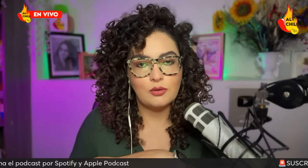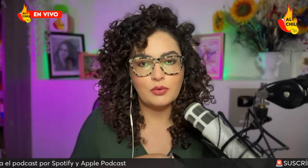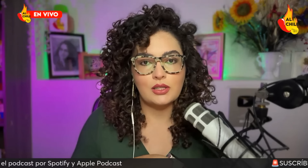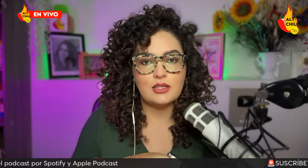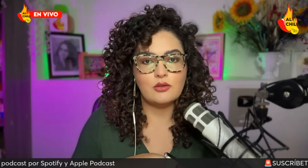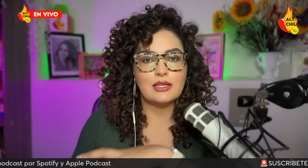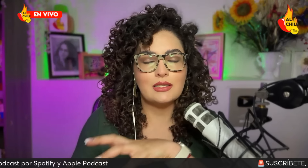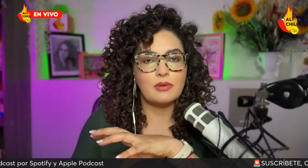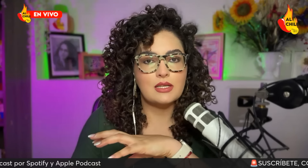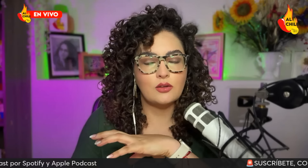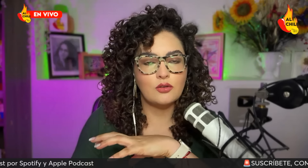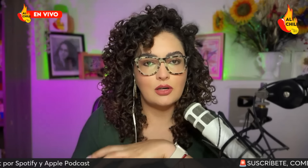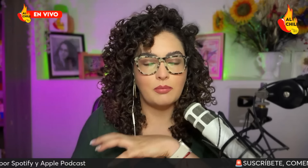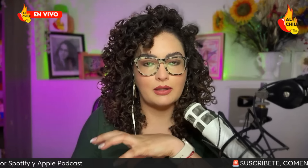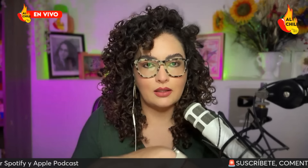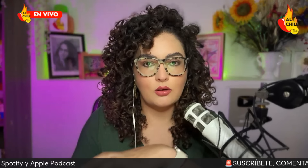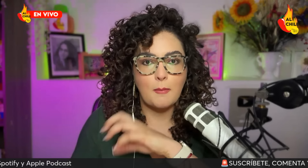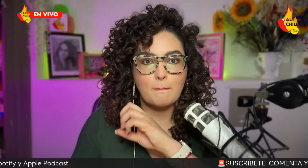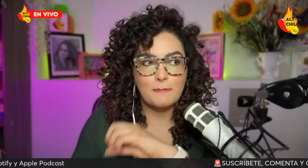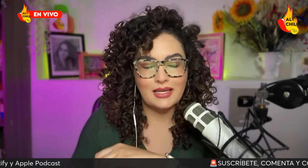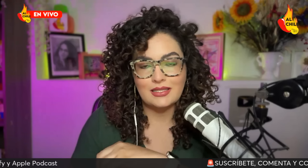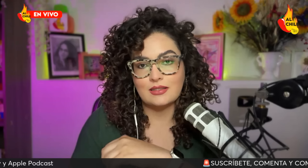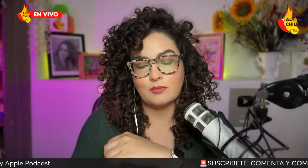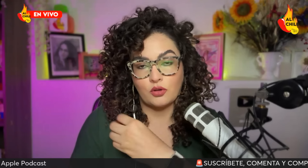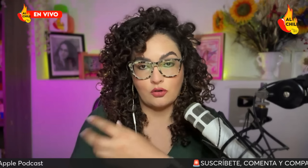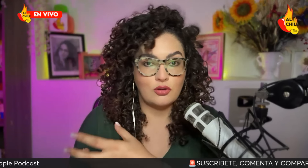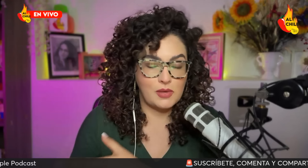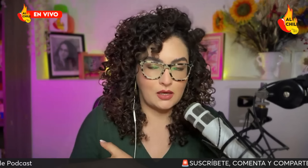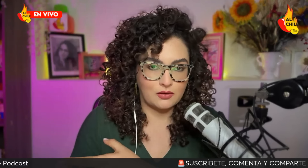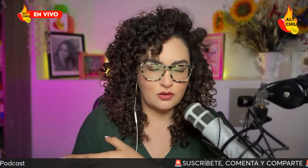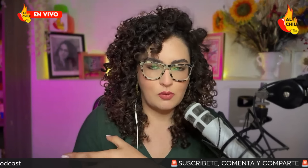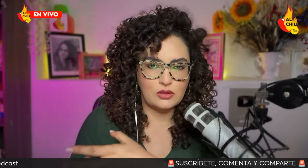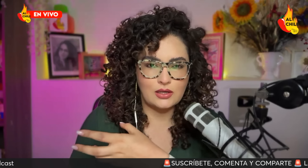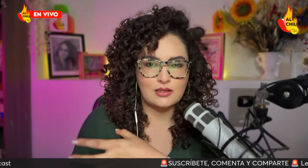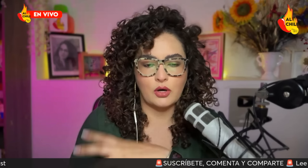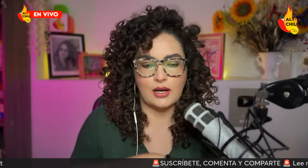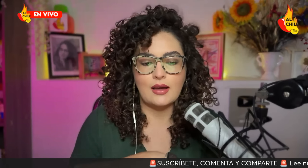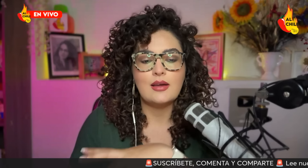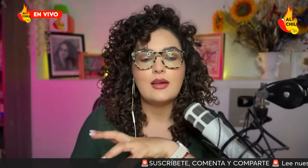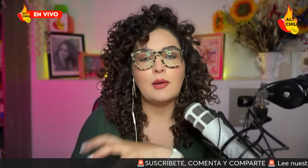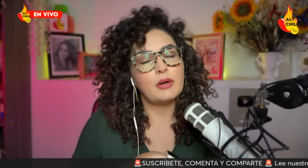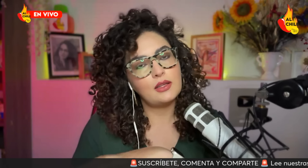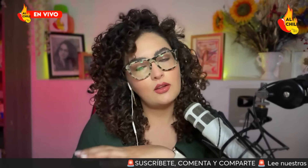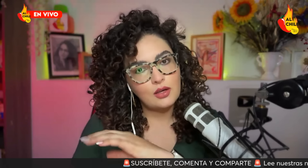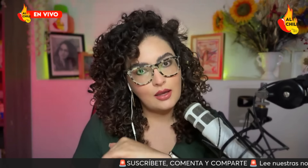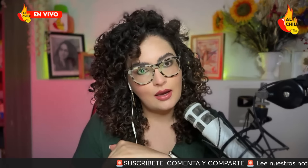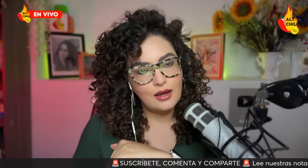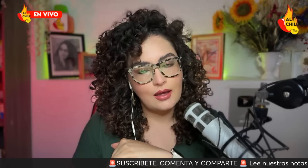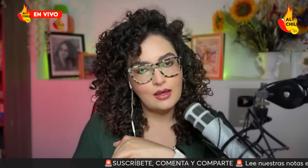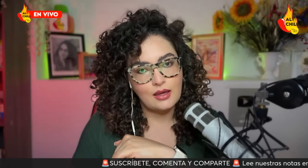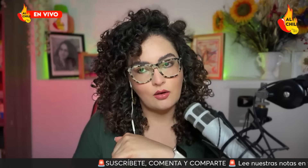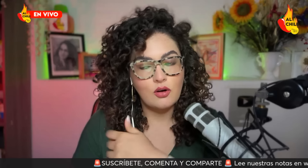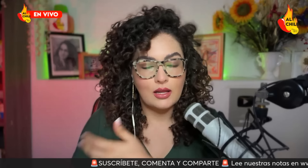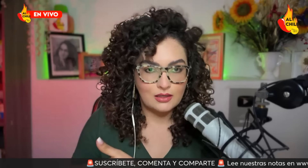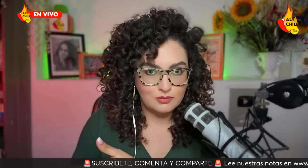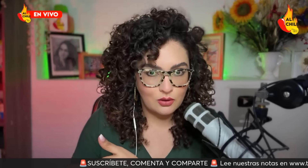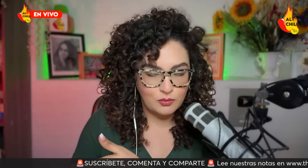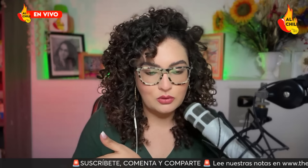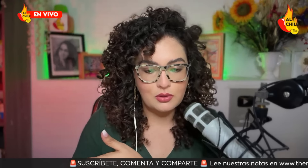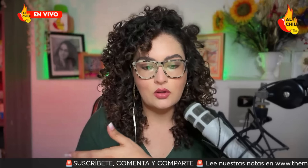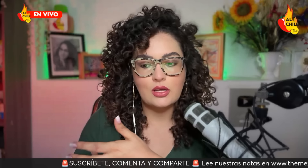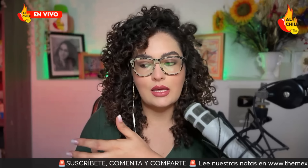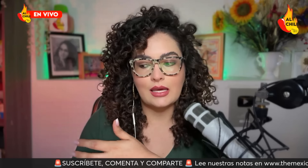lo importante es lo que está pasando con el partido más poderoso de México en este momento, que es Morena. El partido que llega con Andrés